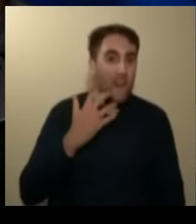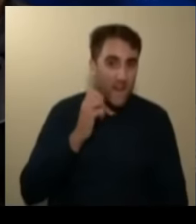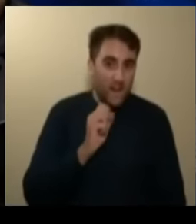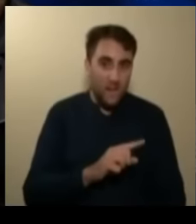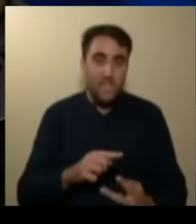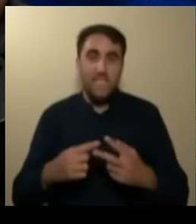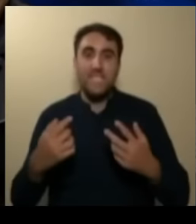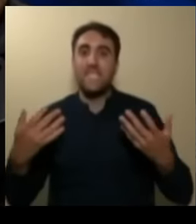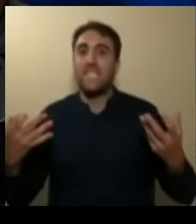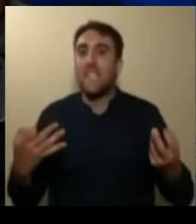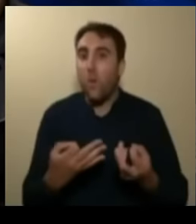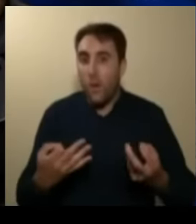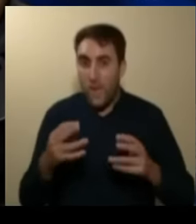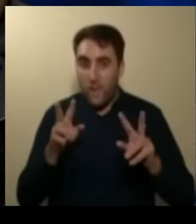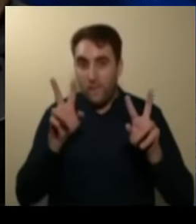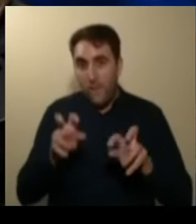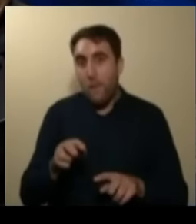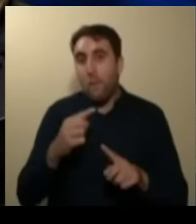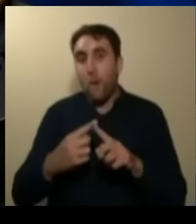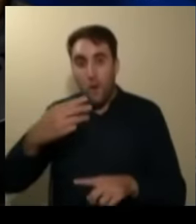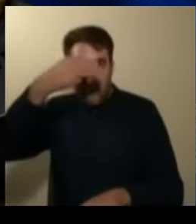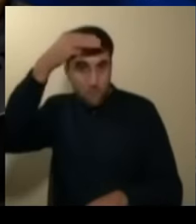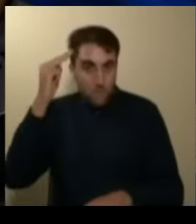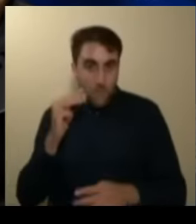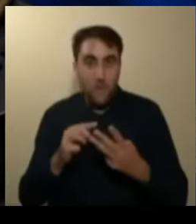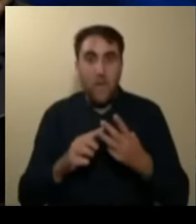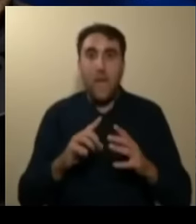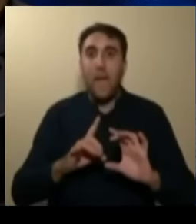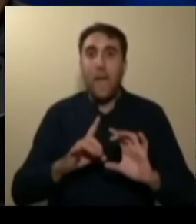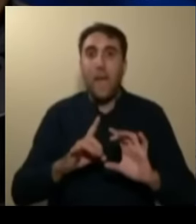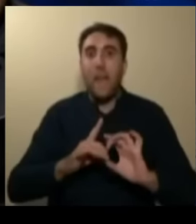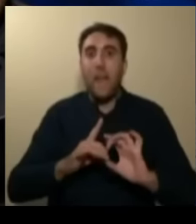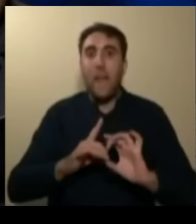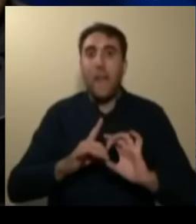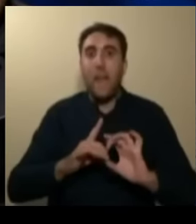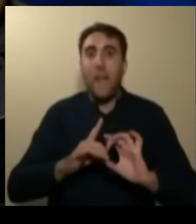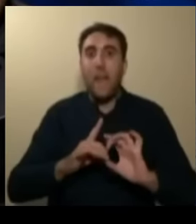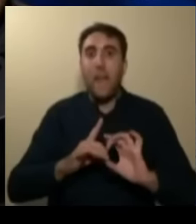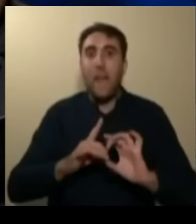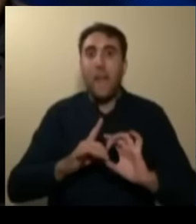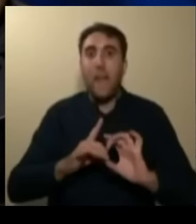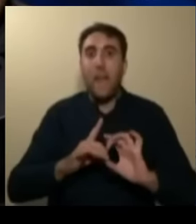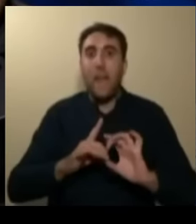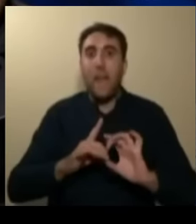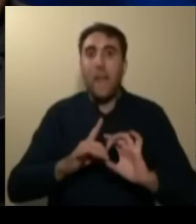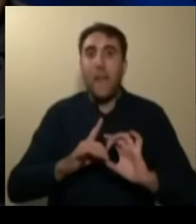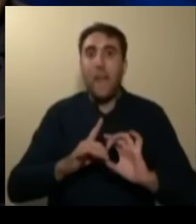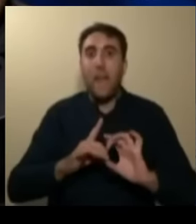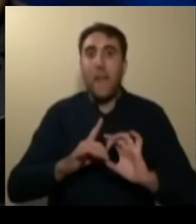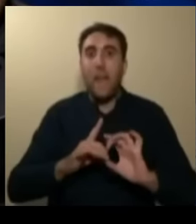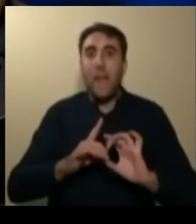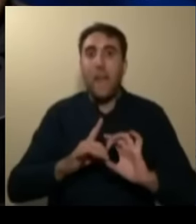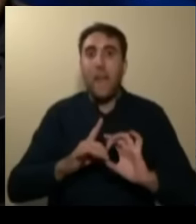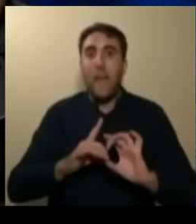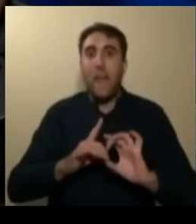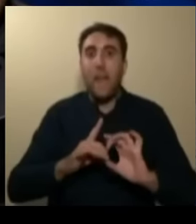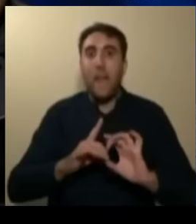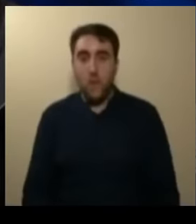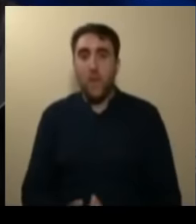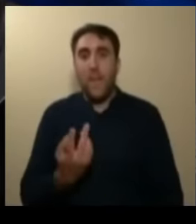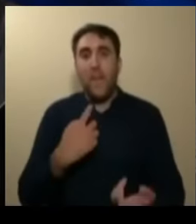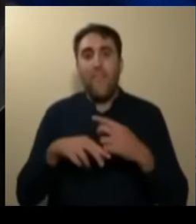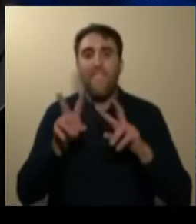Seguridad, propuesto por el senador Gustavo Penadez. Y libertad financiera, propuesto por el senador Mario Vergara. En